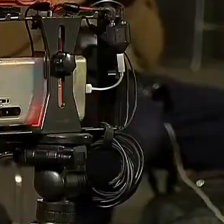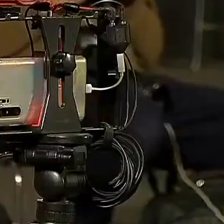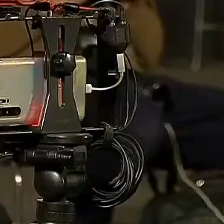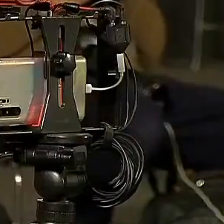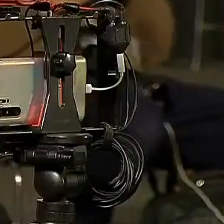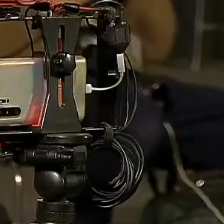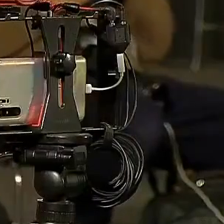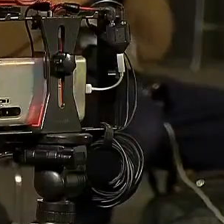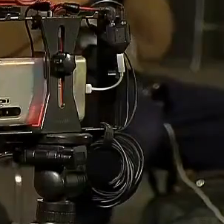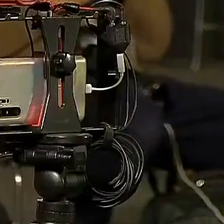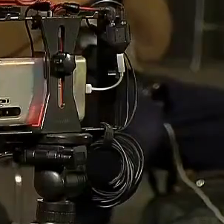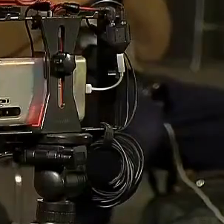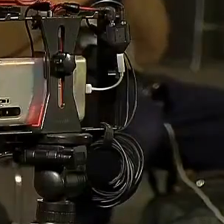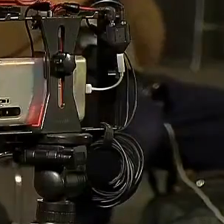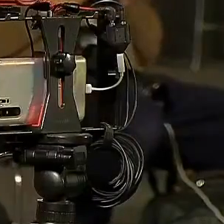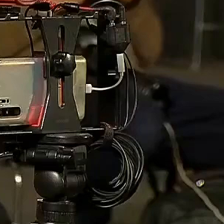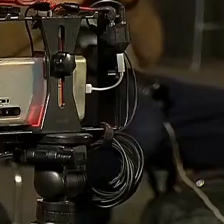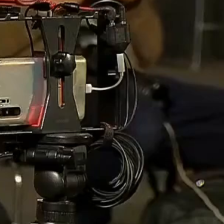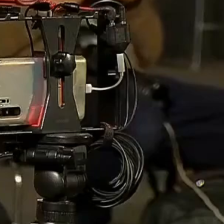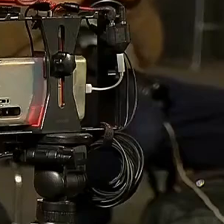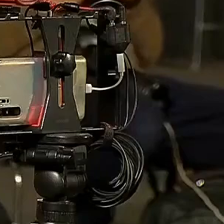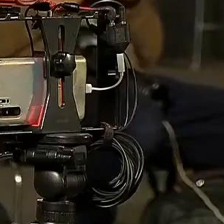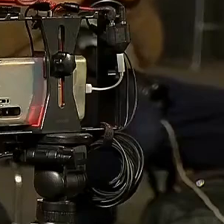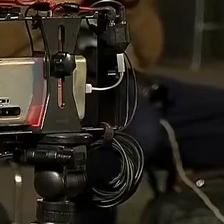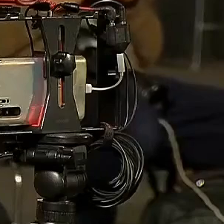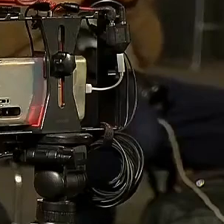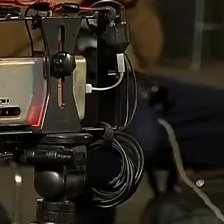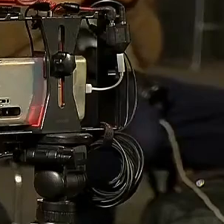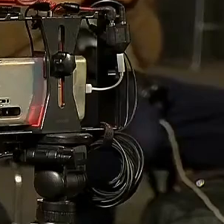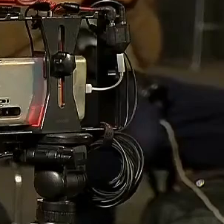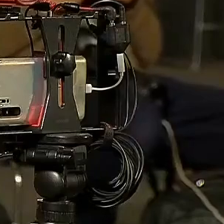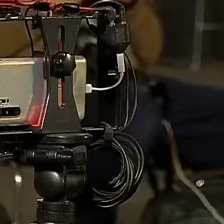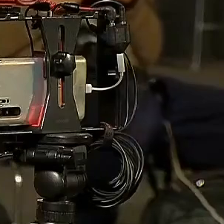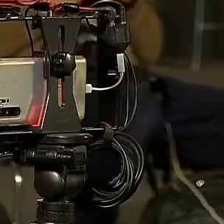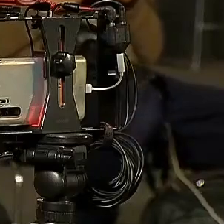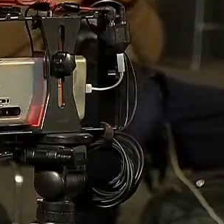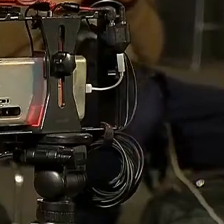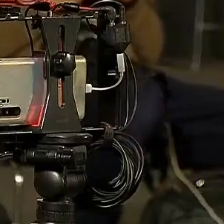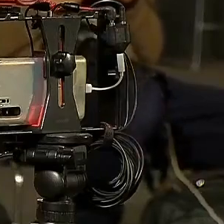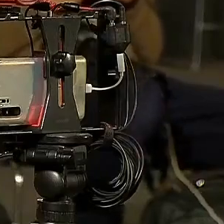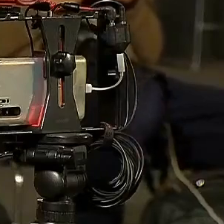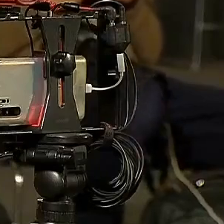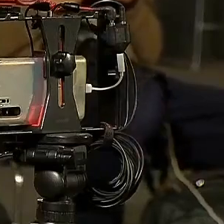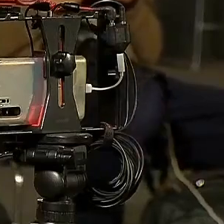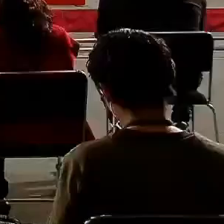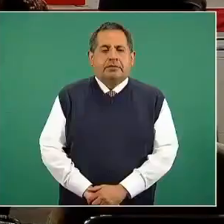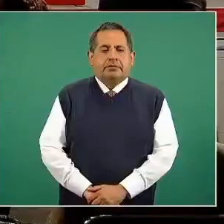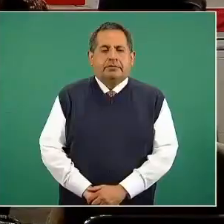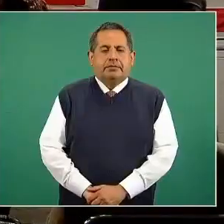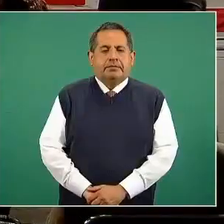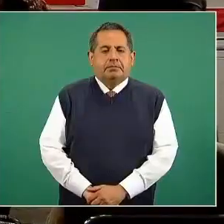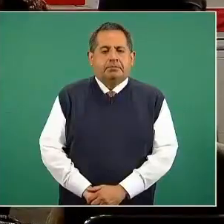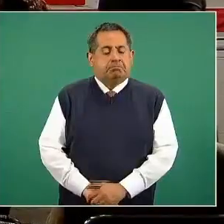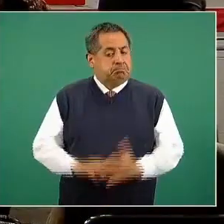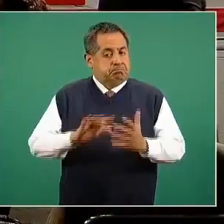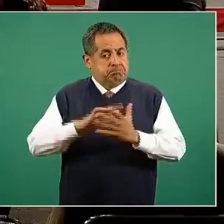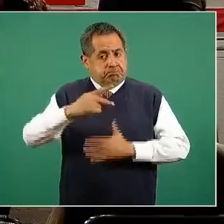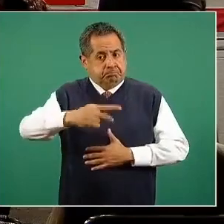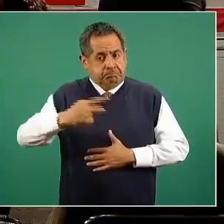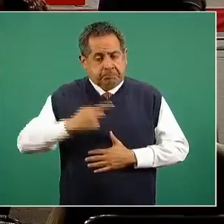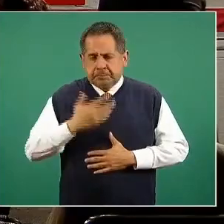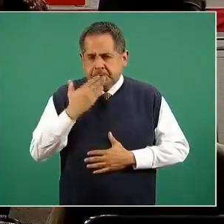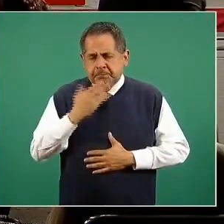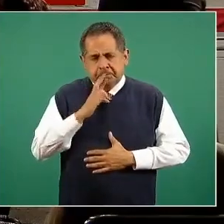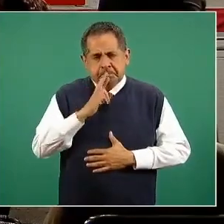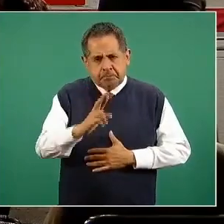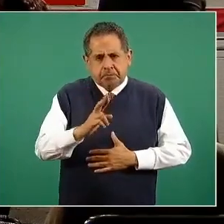característica especial o no vacunarse, etcétera? Esa es la primera pregunta, y tengo otras dos para usted, doctor Gatell. Gracias. Claro que sí. Muchas gracias por la pregunta,